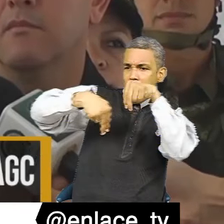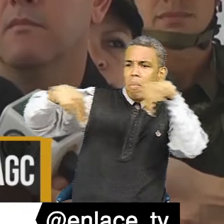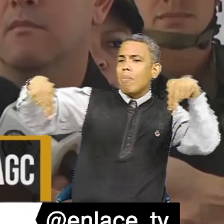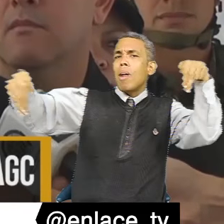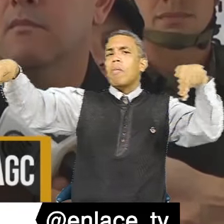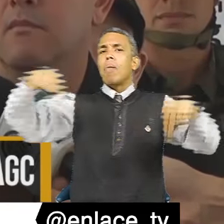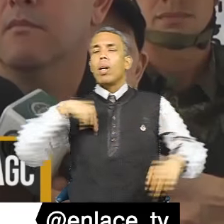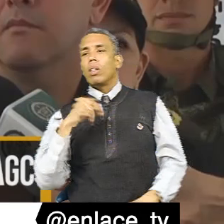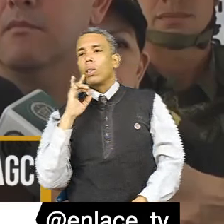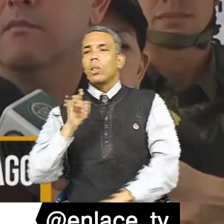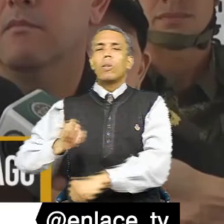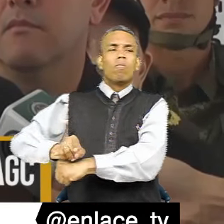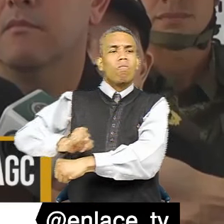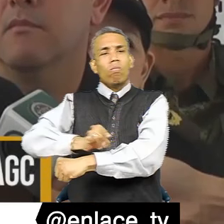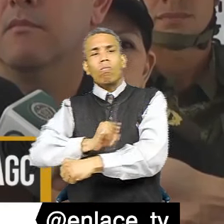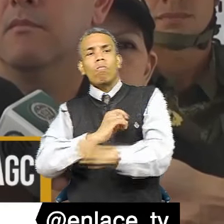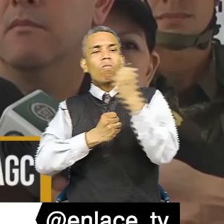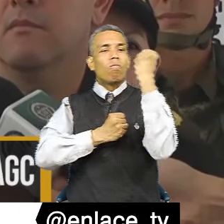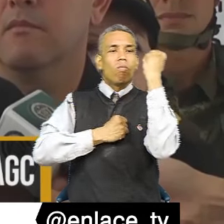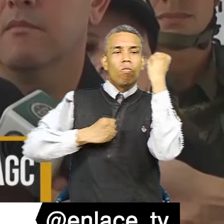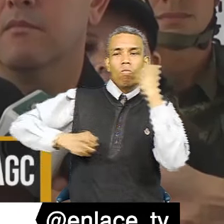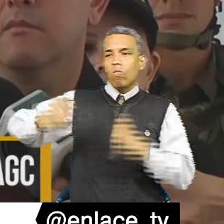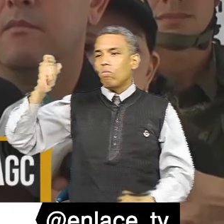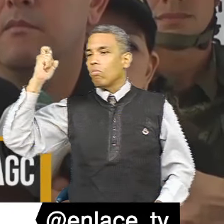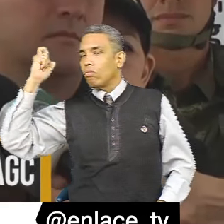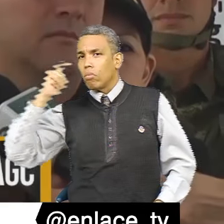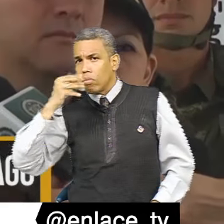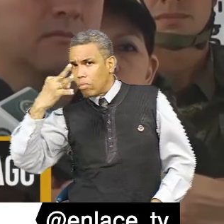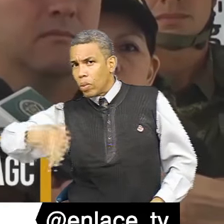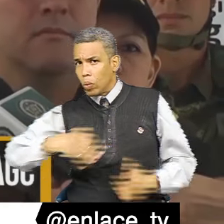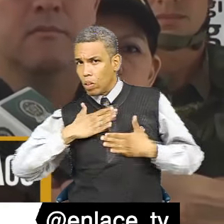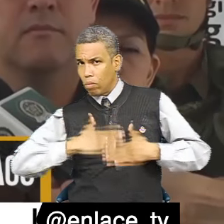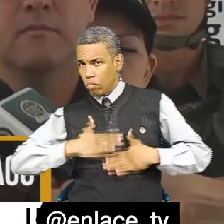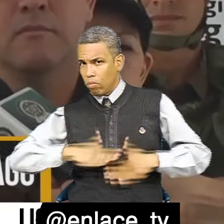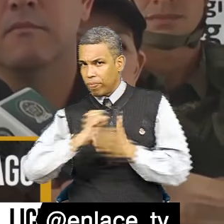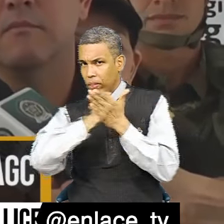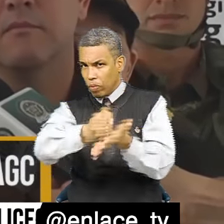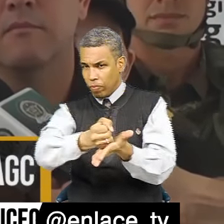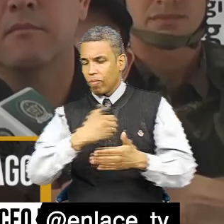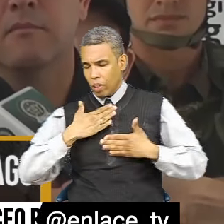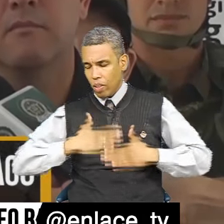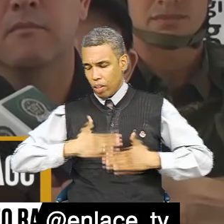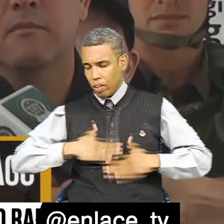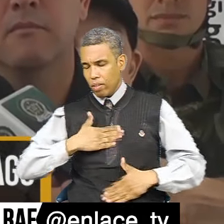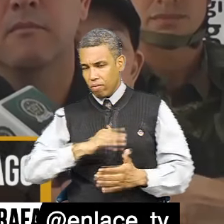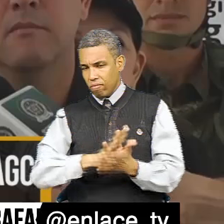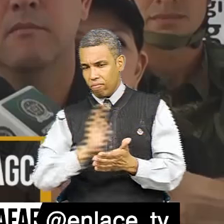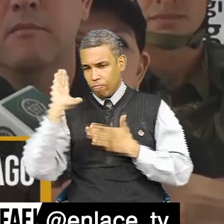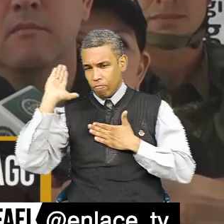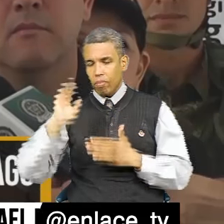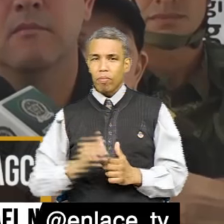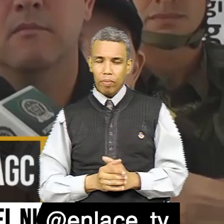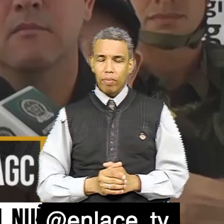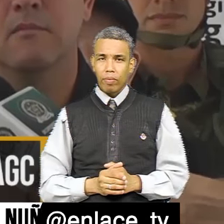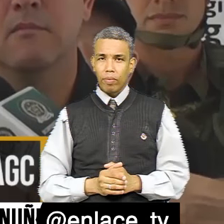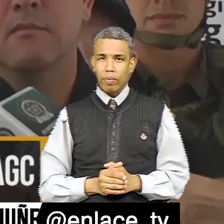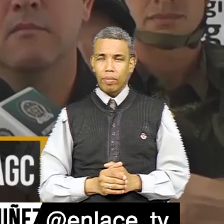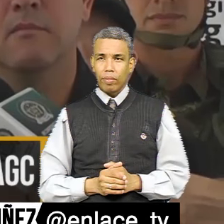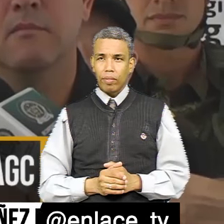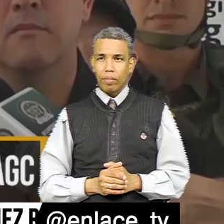con estos terroristas que están amedrentando e intimidando a la población civil. Estamos en este momento confirmando,